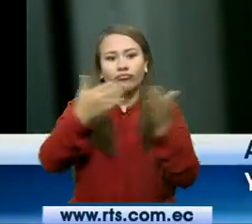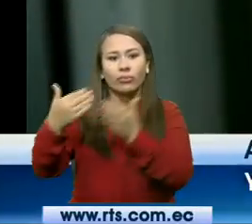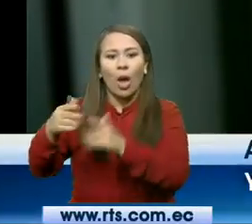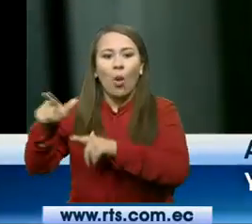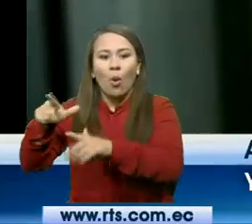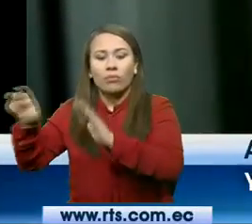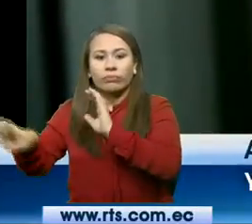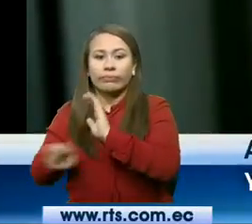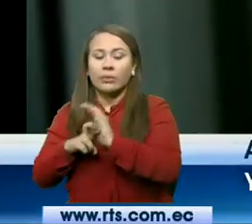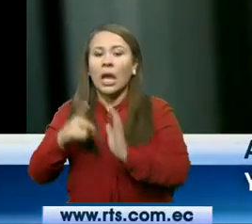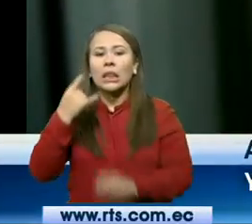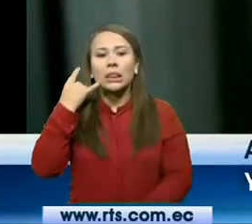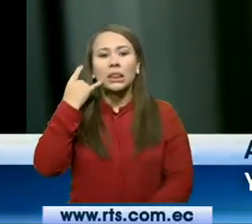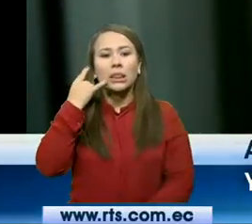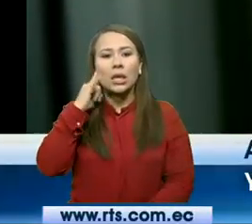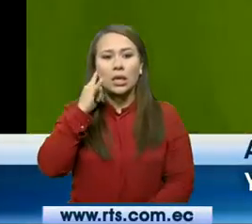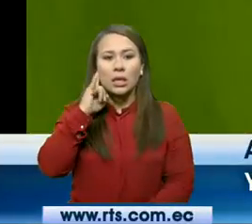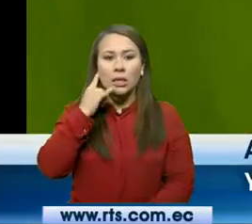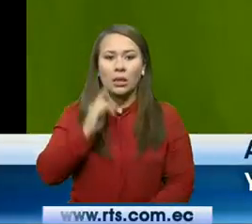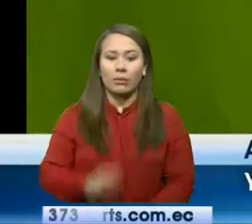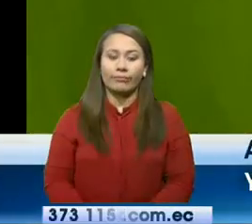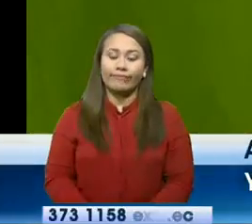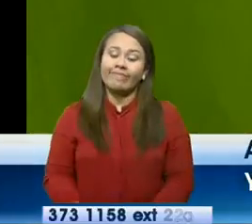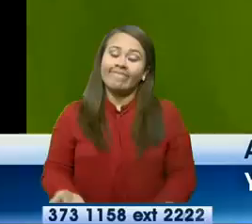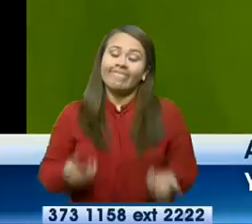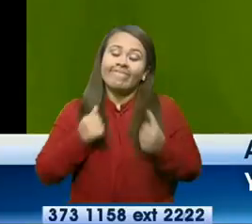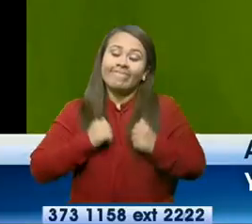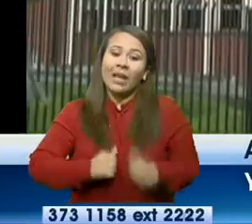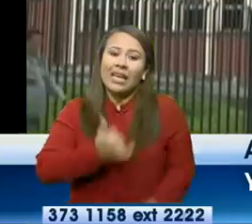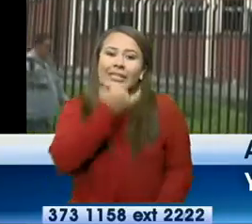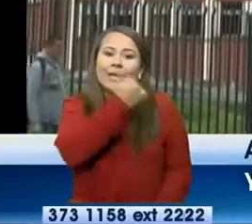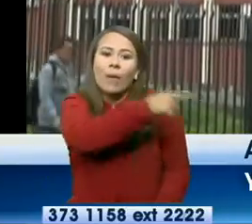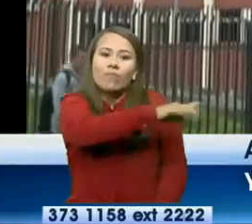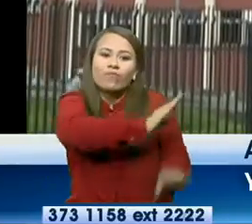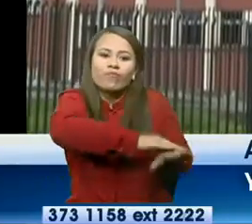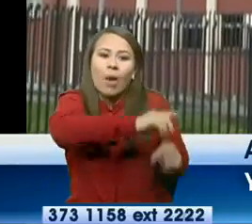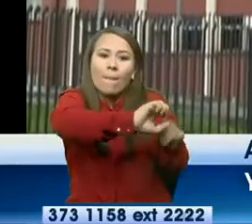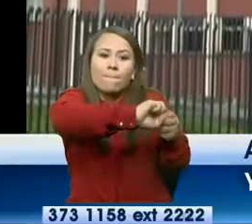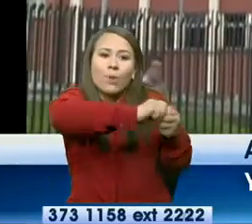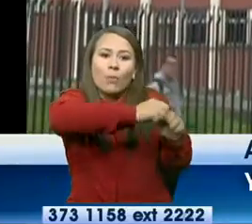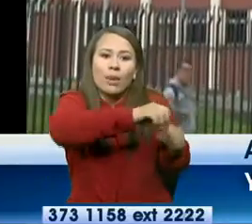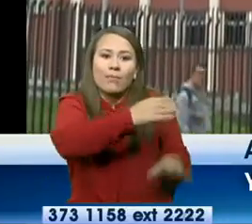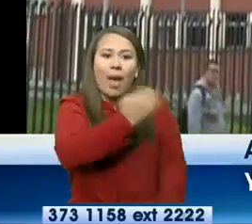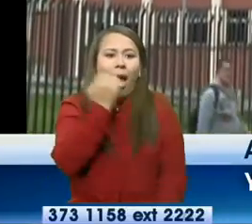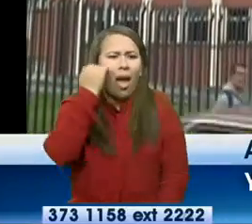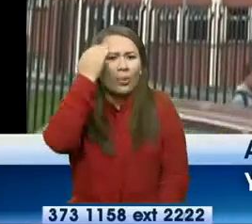caso donde inocente criatura terminó pagando errores de grandes. En Quito informó Iván Casamén.